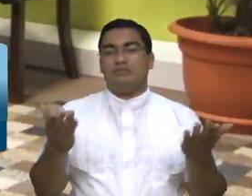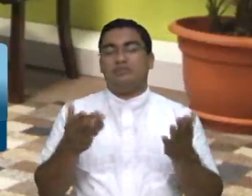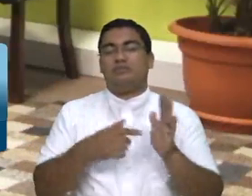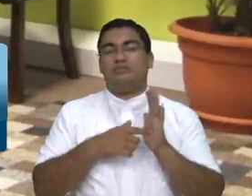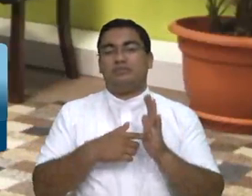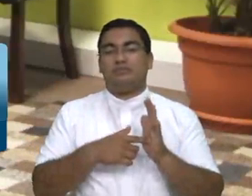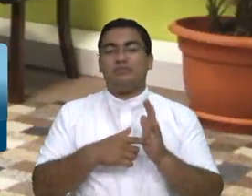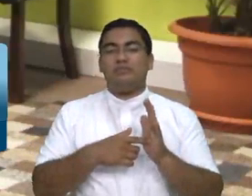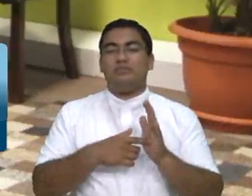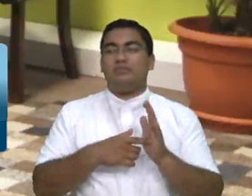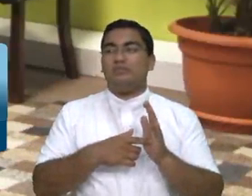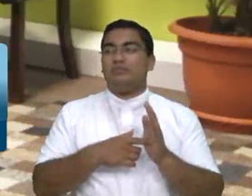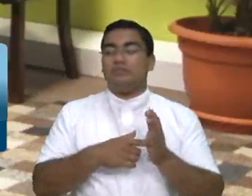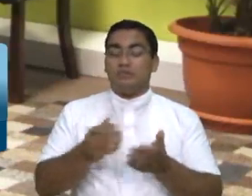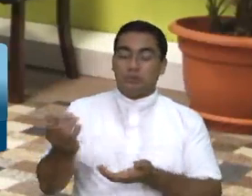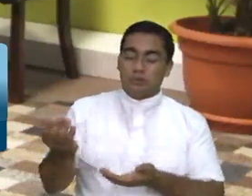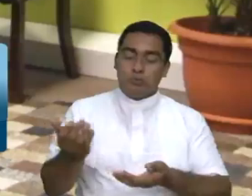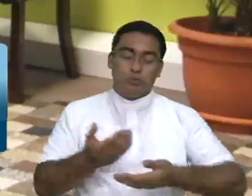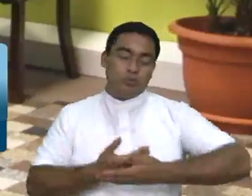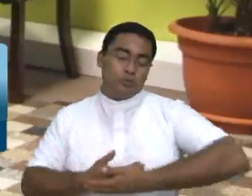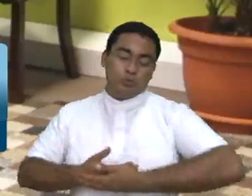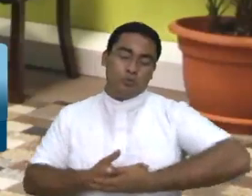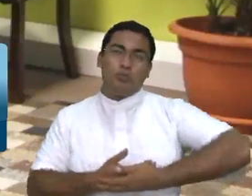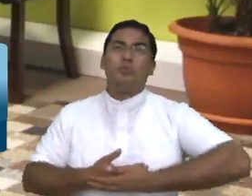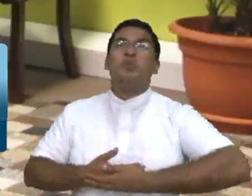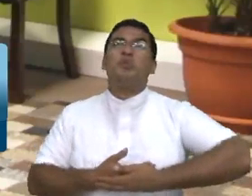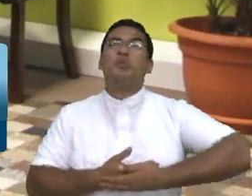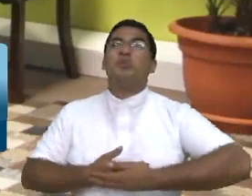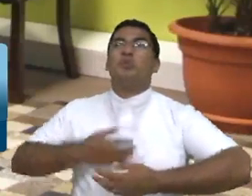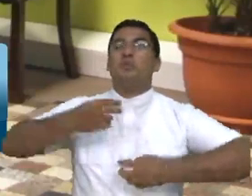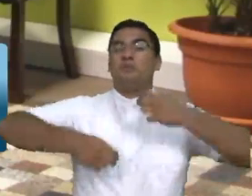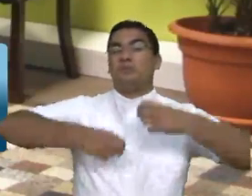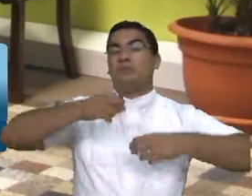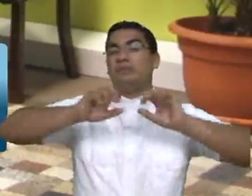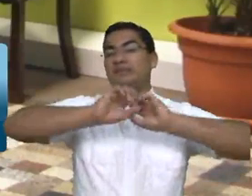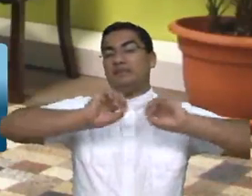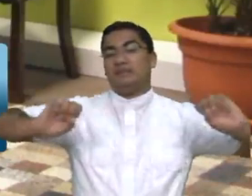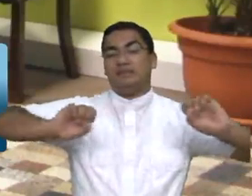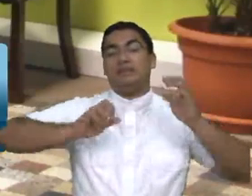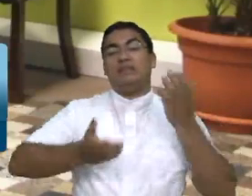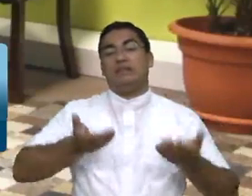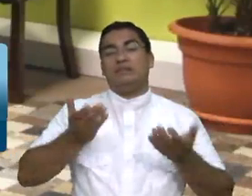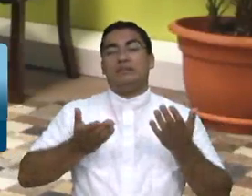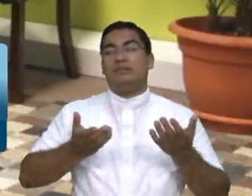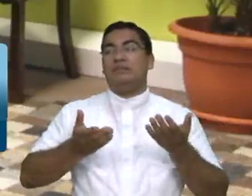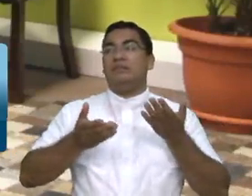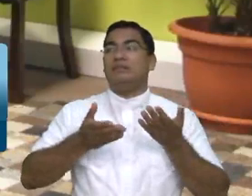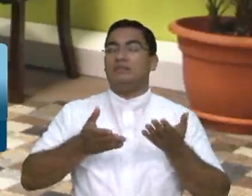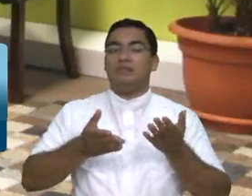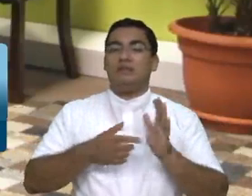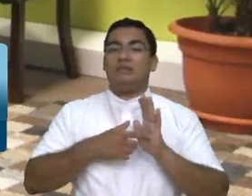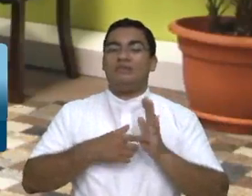Al nacer, pues, no, la mayoría prácticamente no tiene ninguna dificultad, a menos que sea un parto complicado, ¿verdad? Si es un parto complicado,